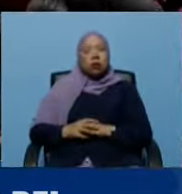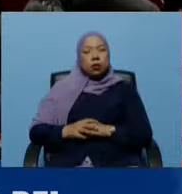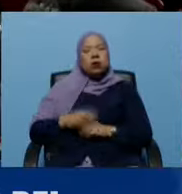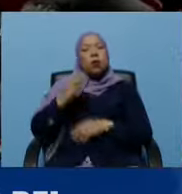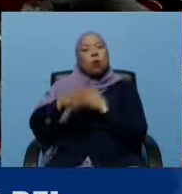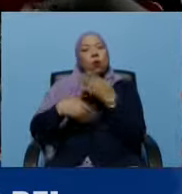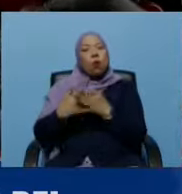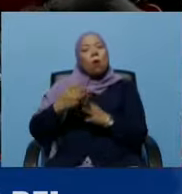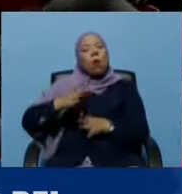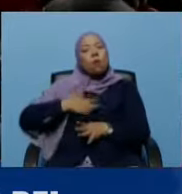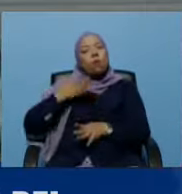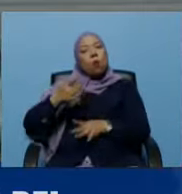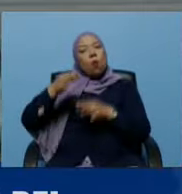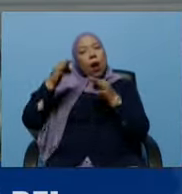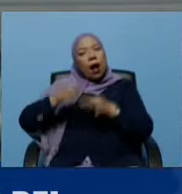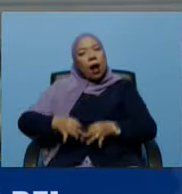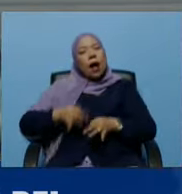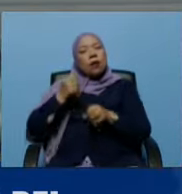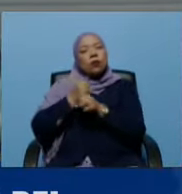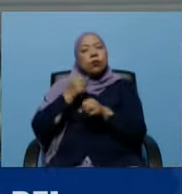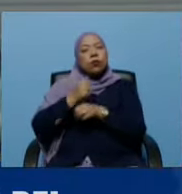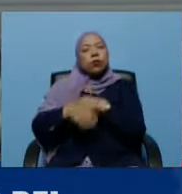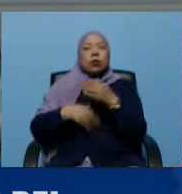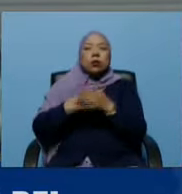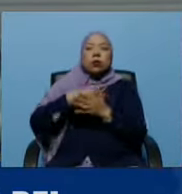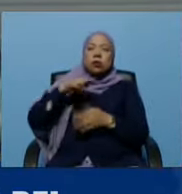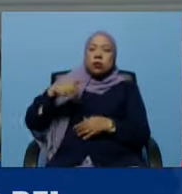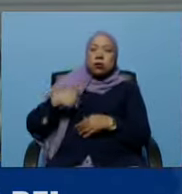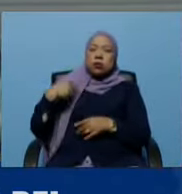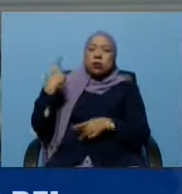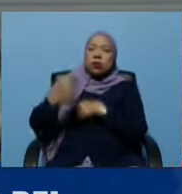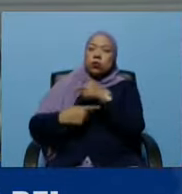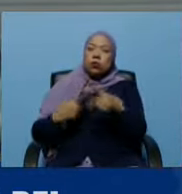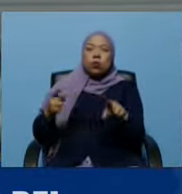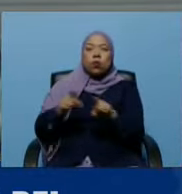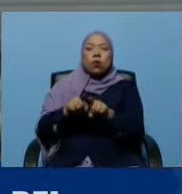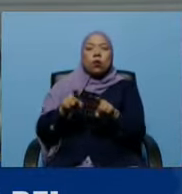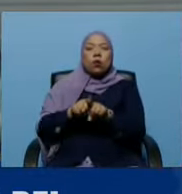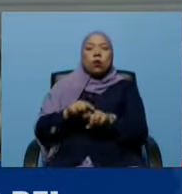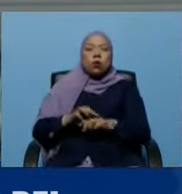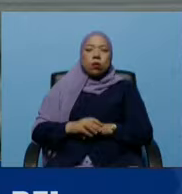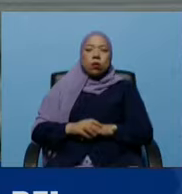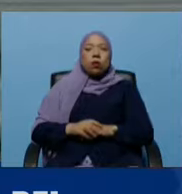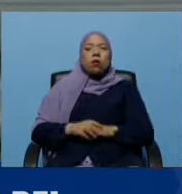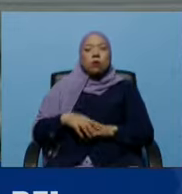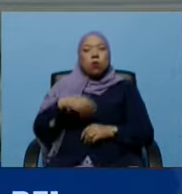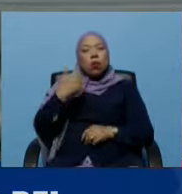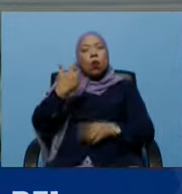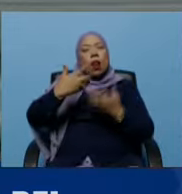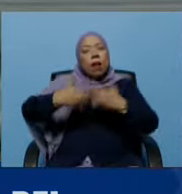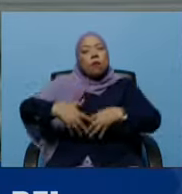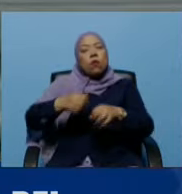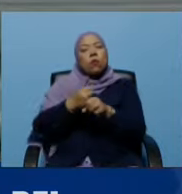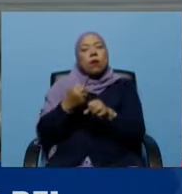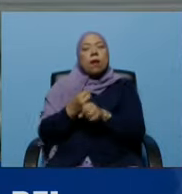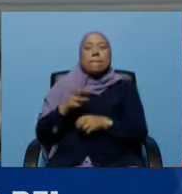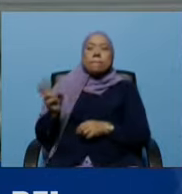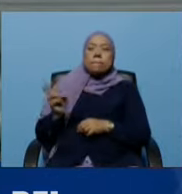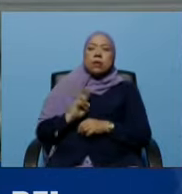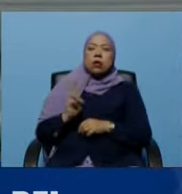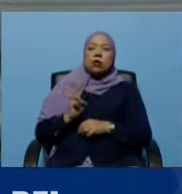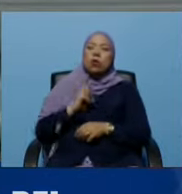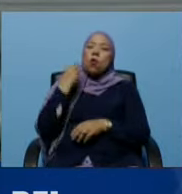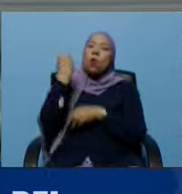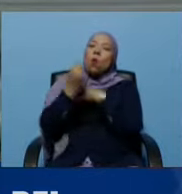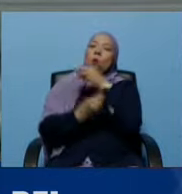algo puede tener la seguridad, el capital productivo del país, el empresariado venezolano, es